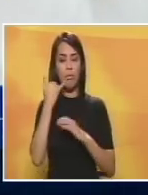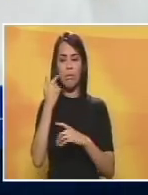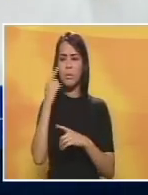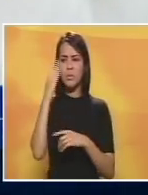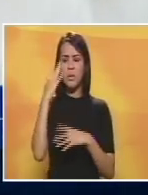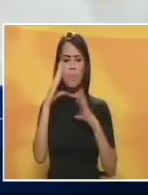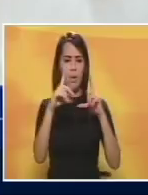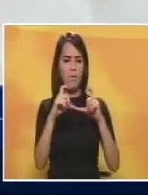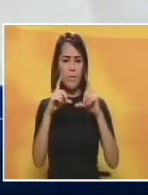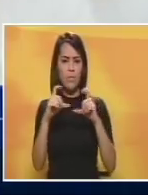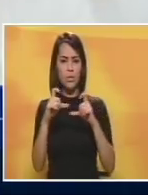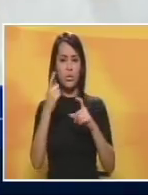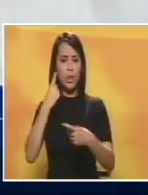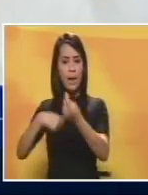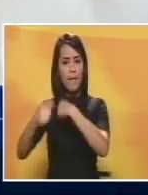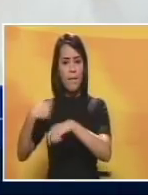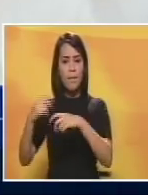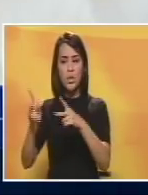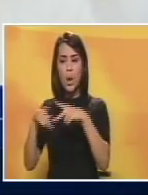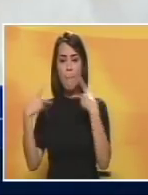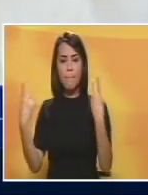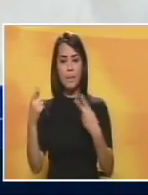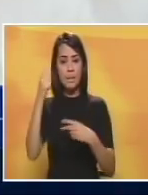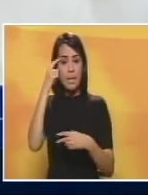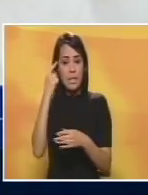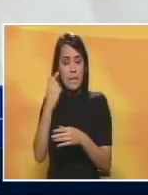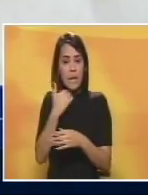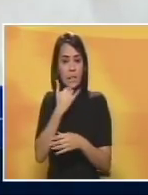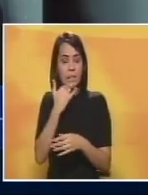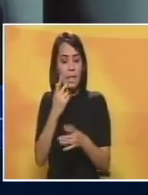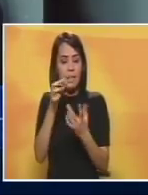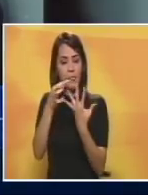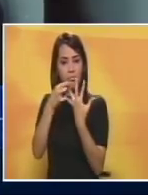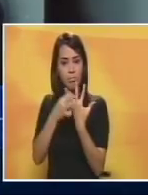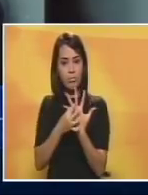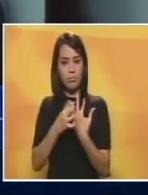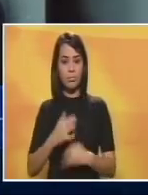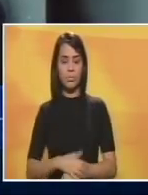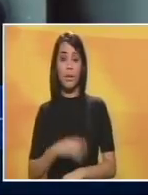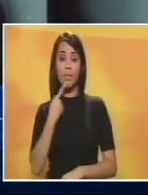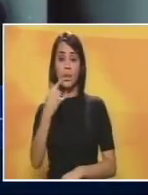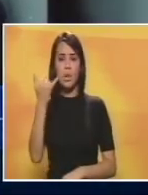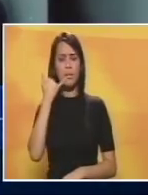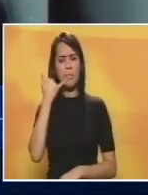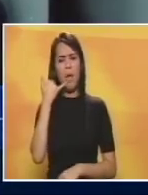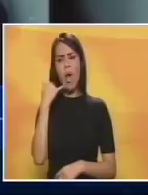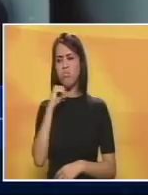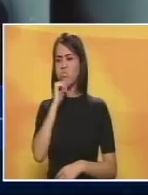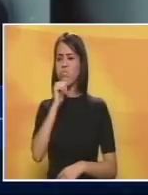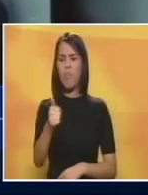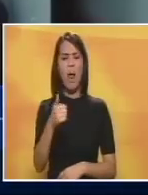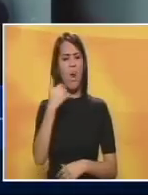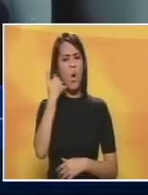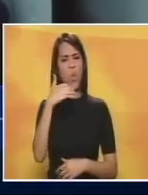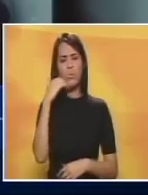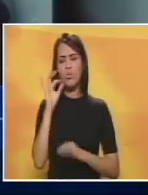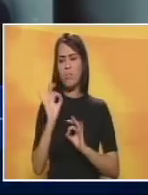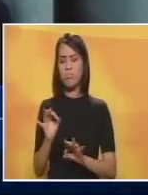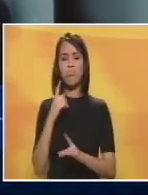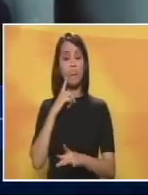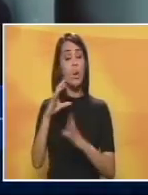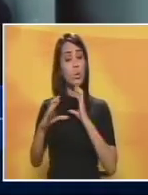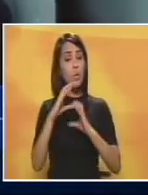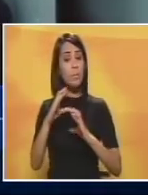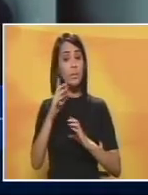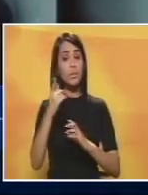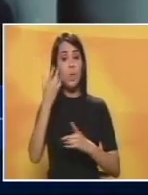fotos que Markle había vendido a la prensa a días de la boda real. Thomas Markle dijo que la llamada fue grosera y recordó que en una conversación el